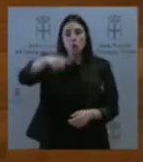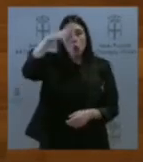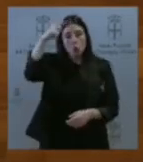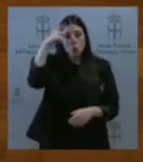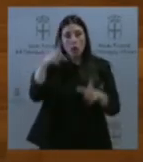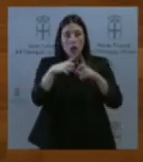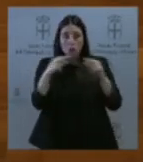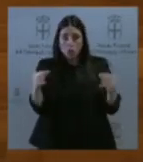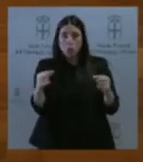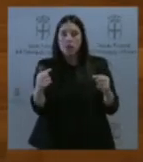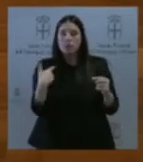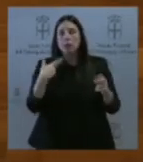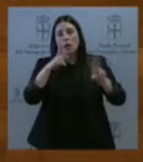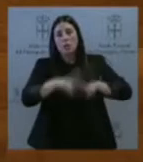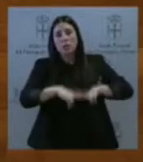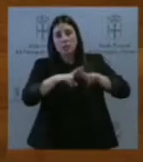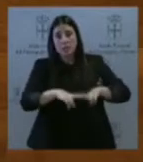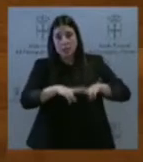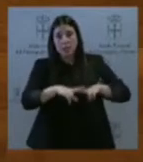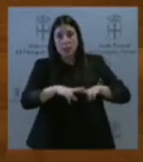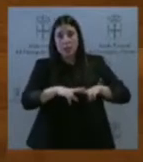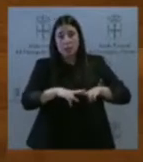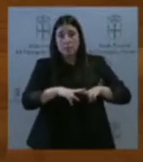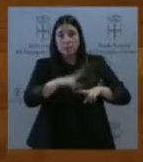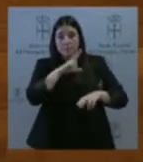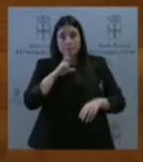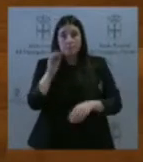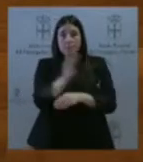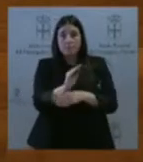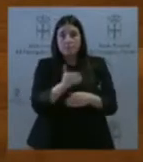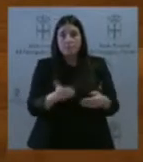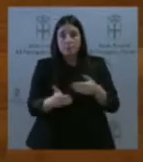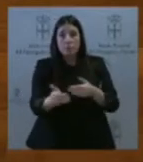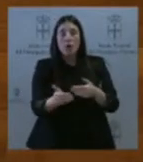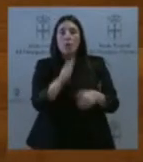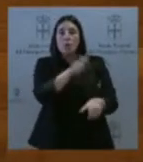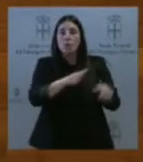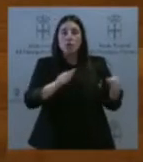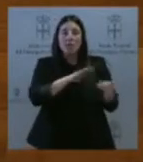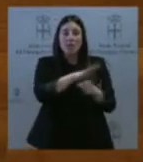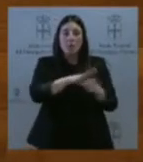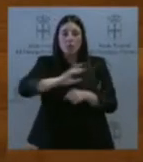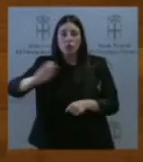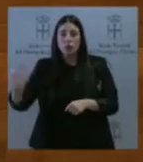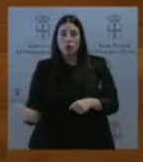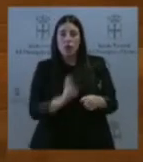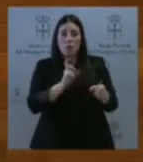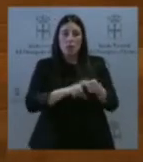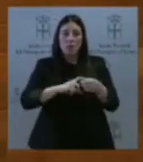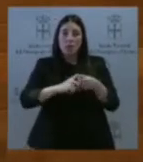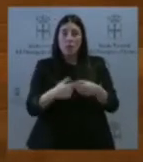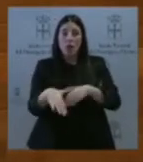está compuesto por personas provenientes de diferentes ámbitos, no solo de la Administración del Principado, sino también de ámbitos como